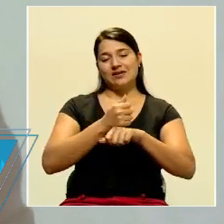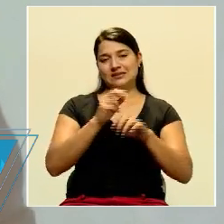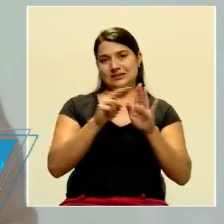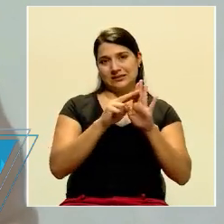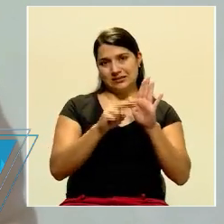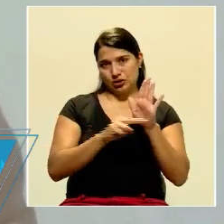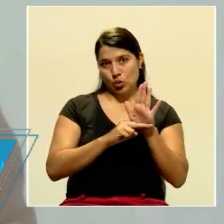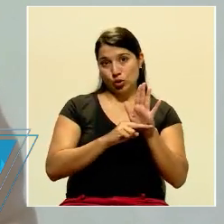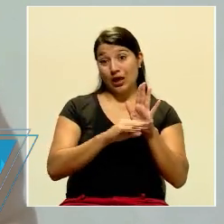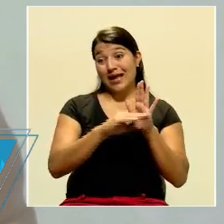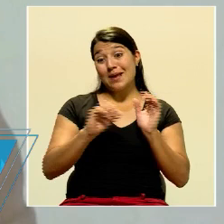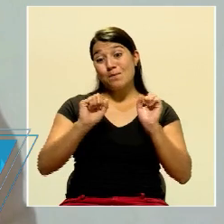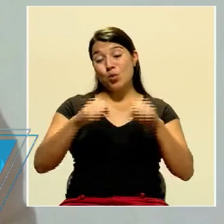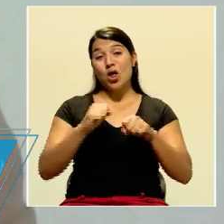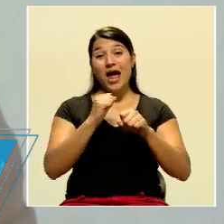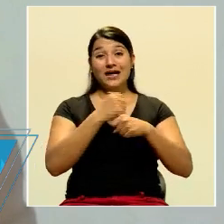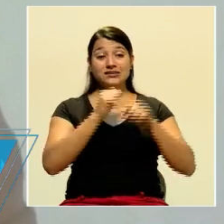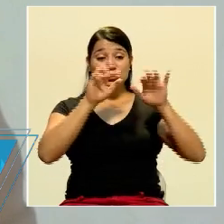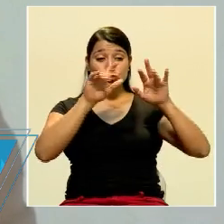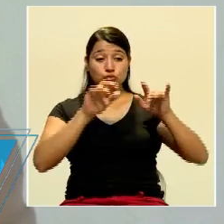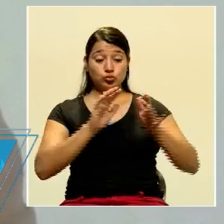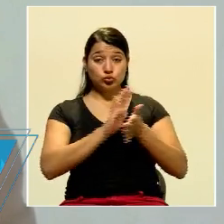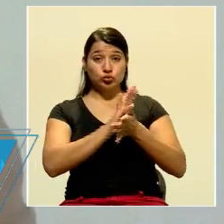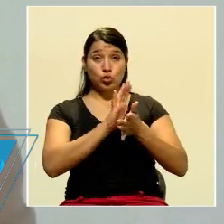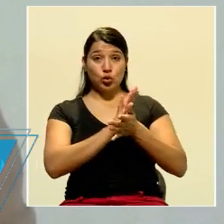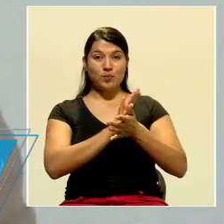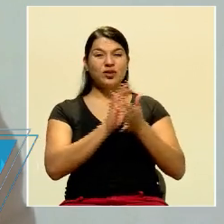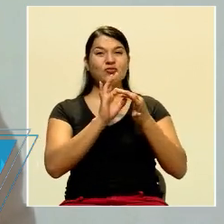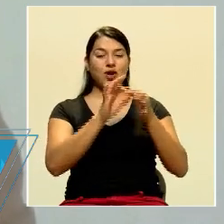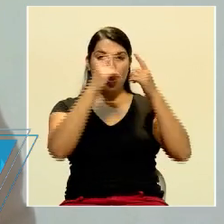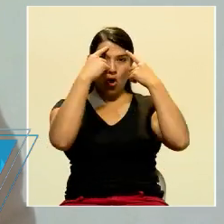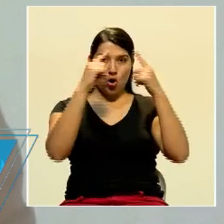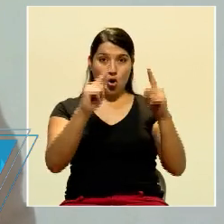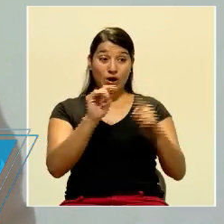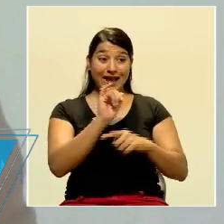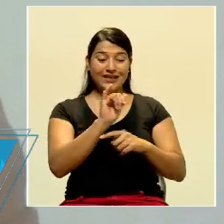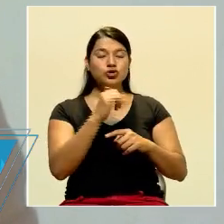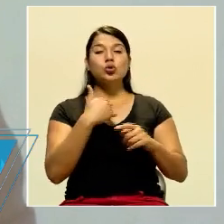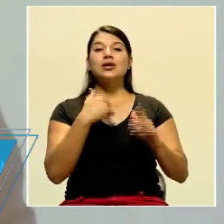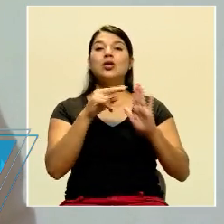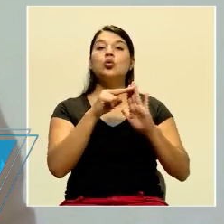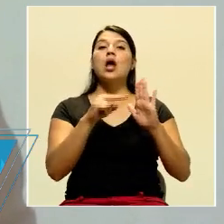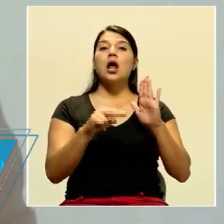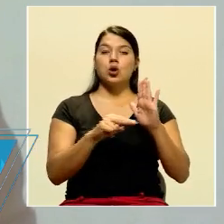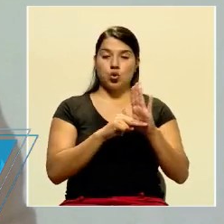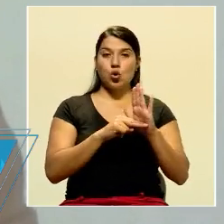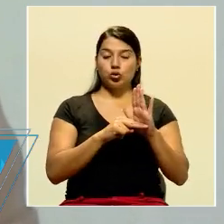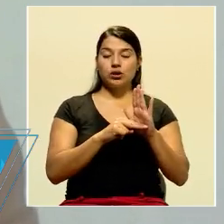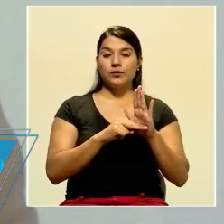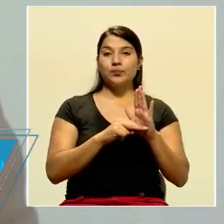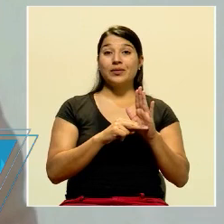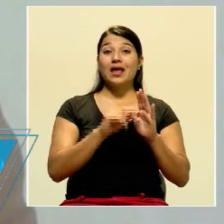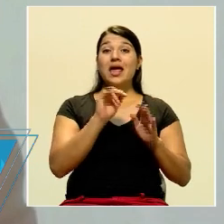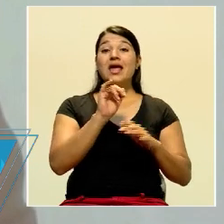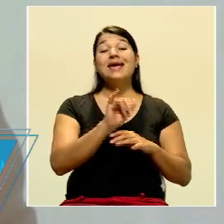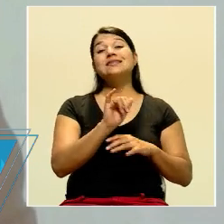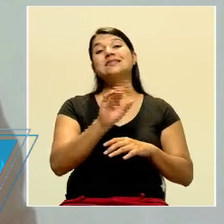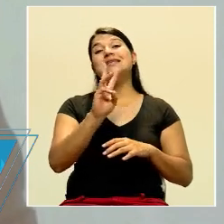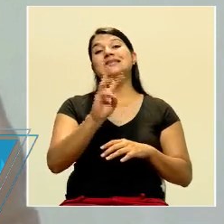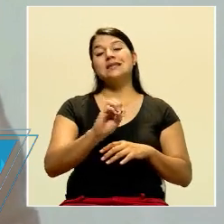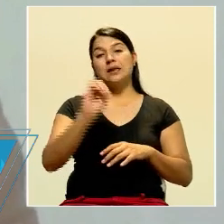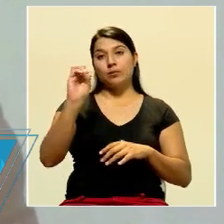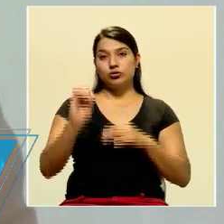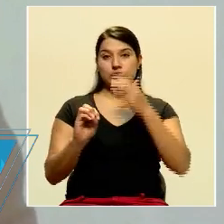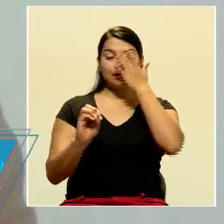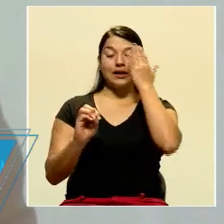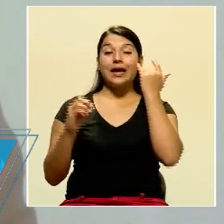informe de logro. Este informe de logro tiene una nota, una calificación de corte, que es un